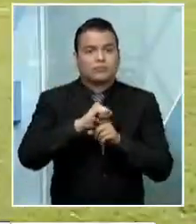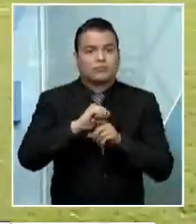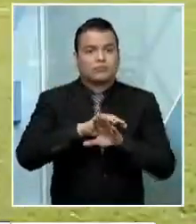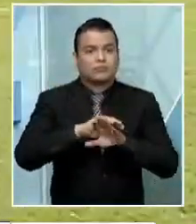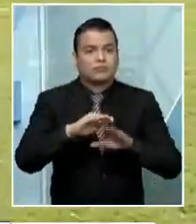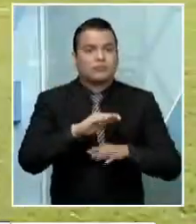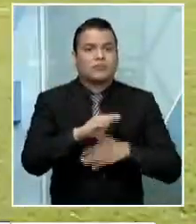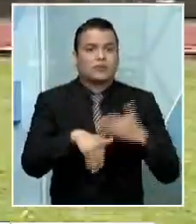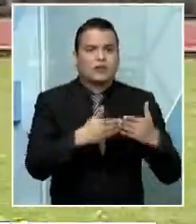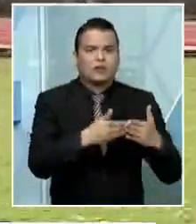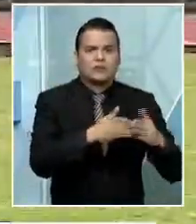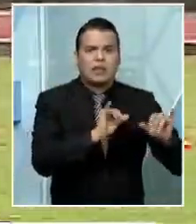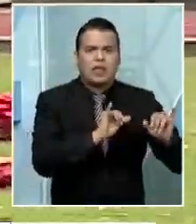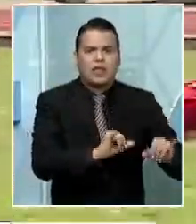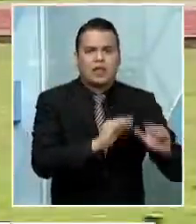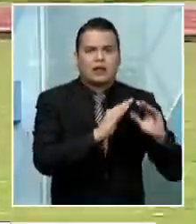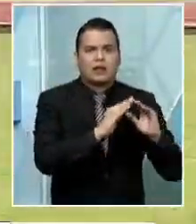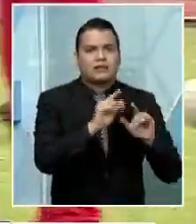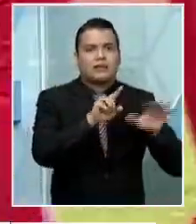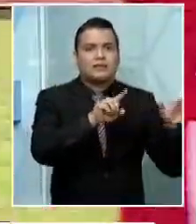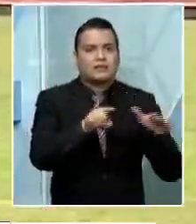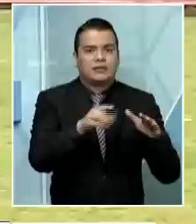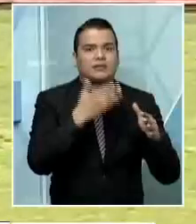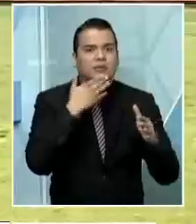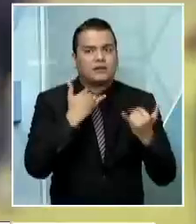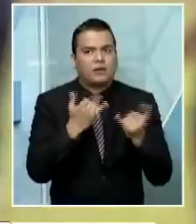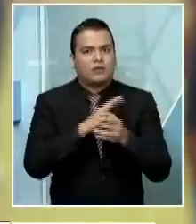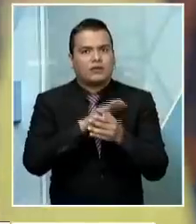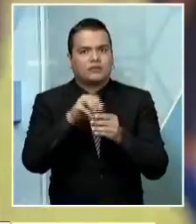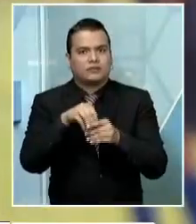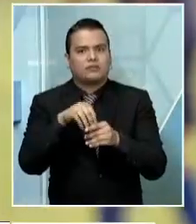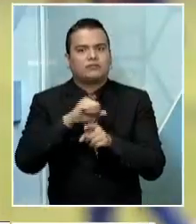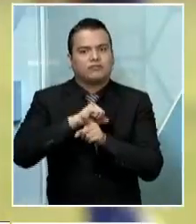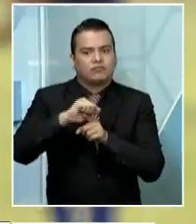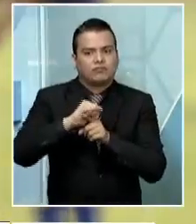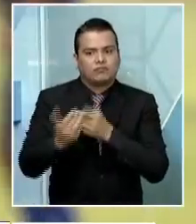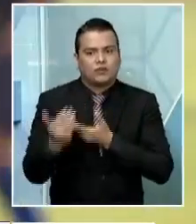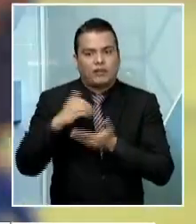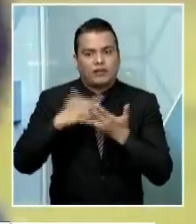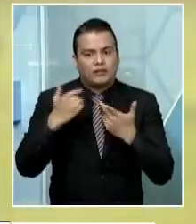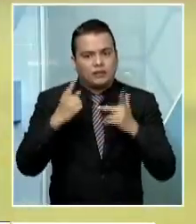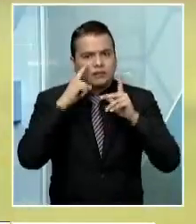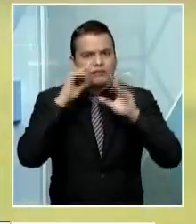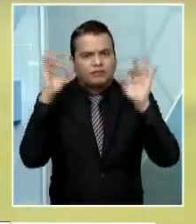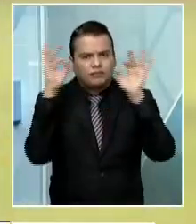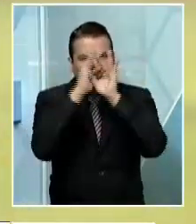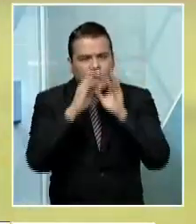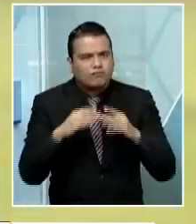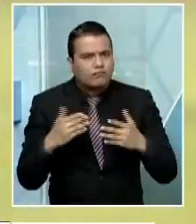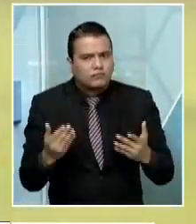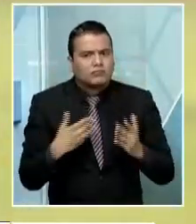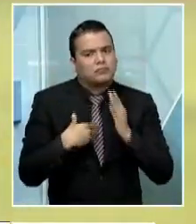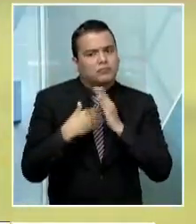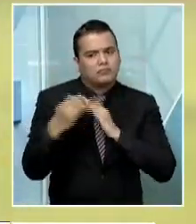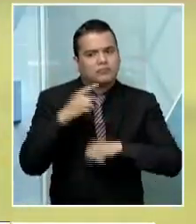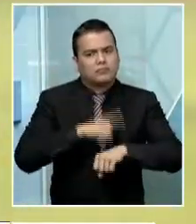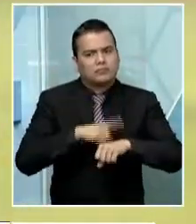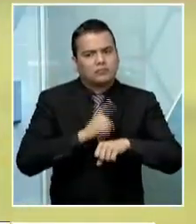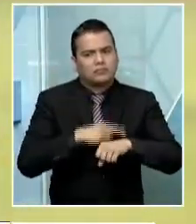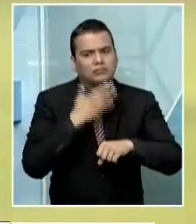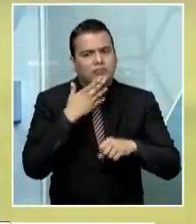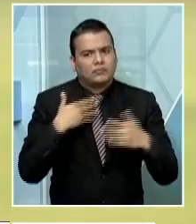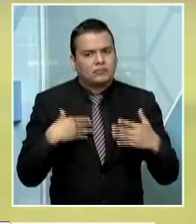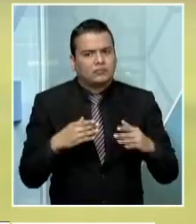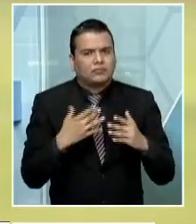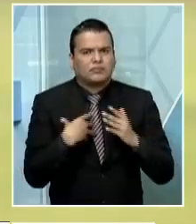6 meses es con todos los cuidados en la cancha y en casa. Grupo mentalizado, que salgamos a lo necesario, a, si es posible lo